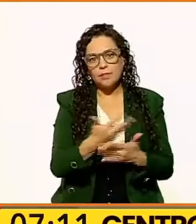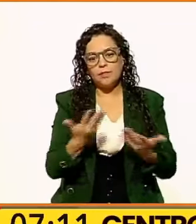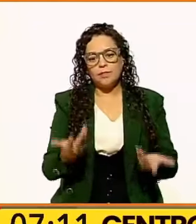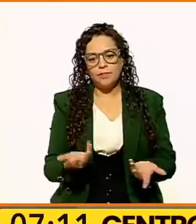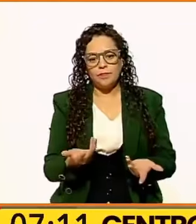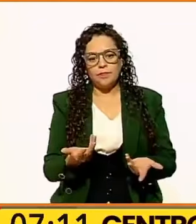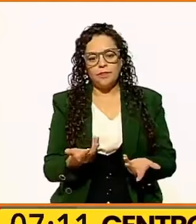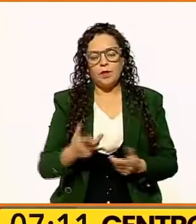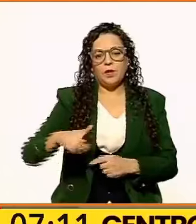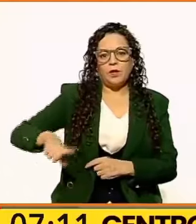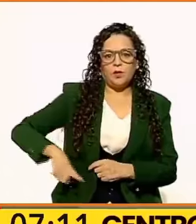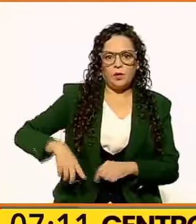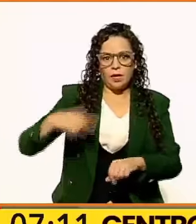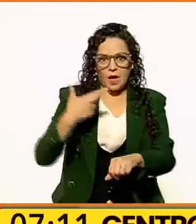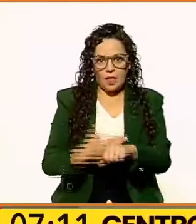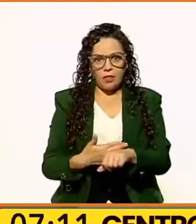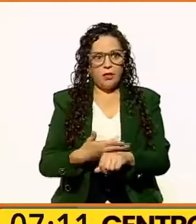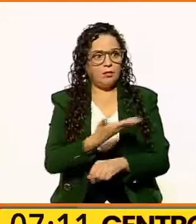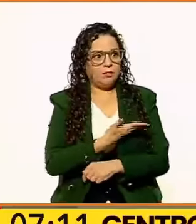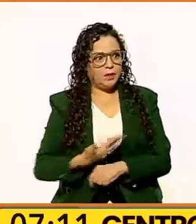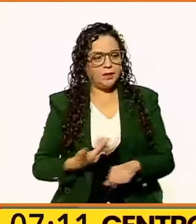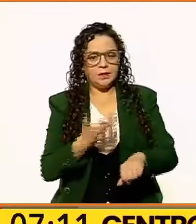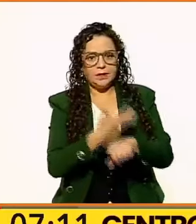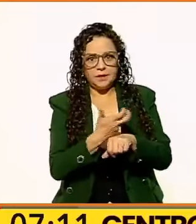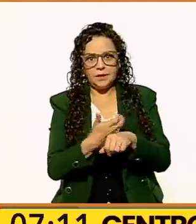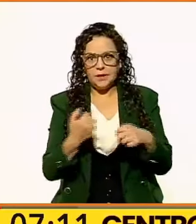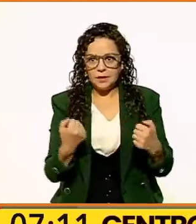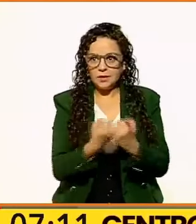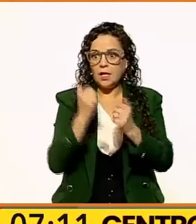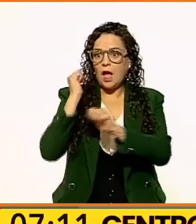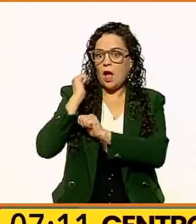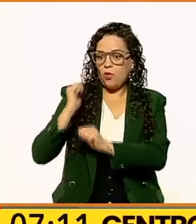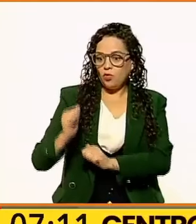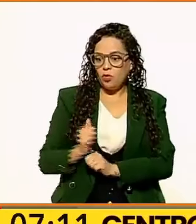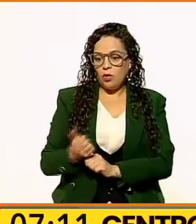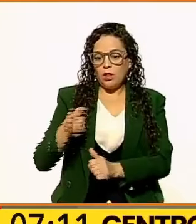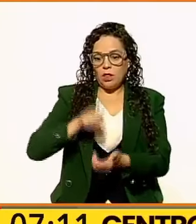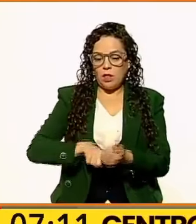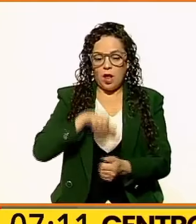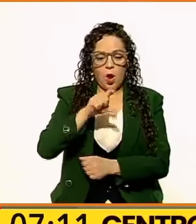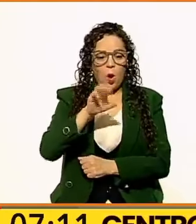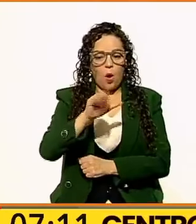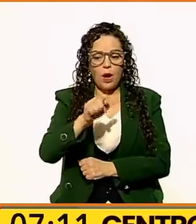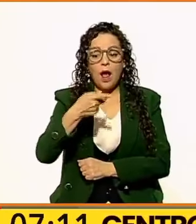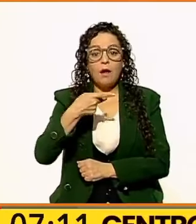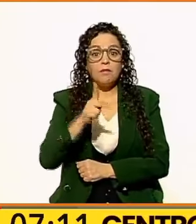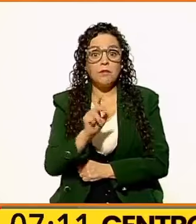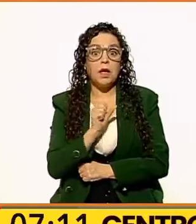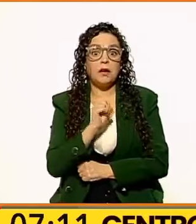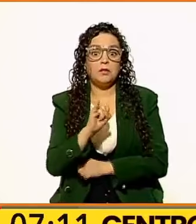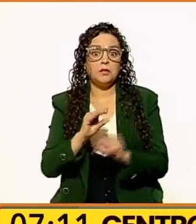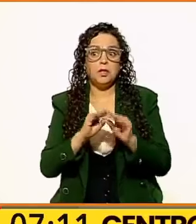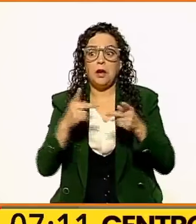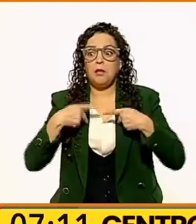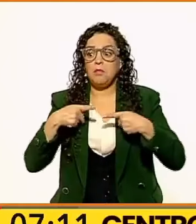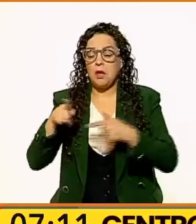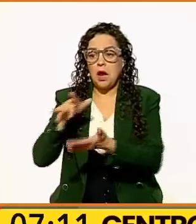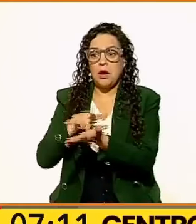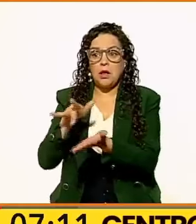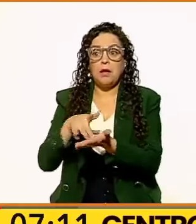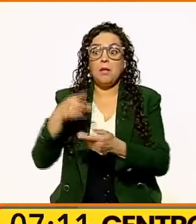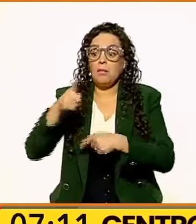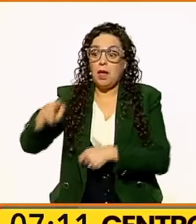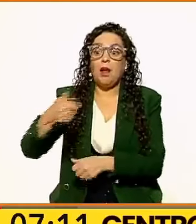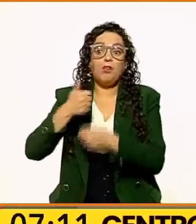estadounidense, los gobernadores, las autoridades locales, pero obviamente avalada por las personas y ellos pueden perder la vida,